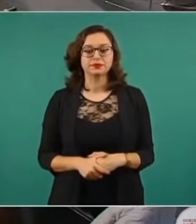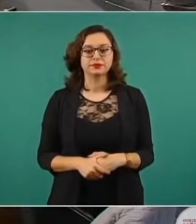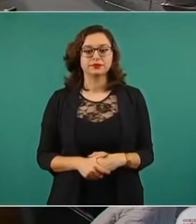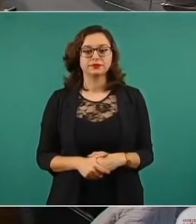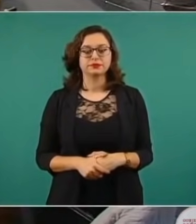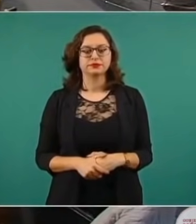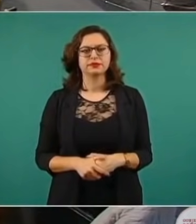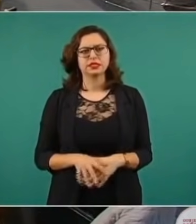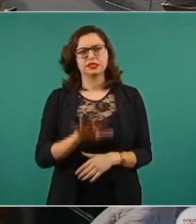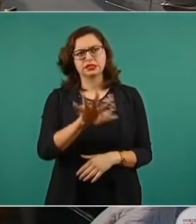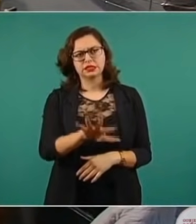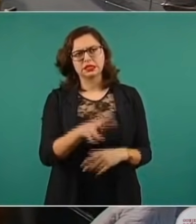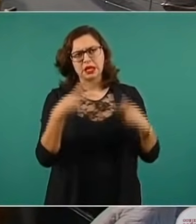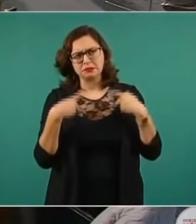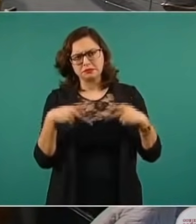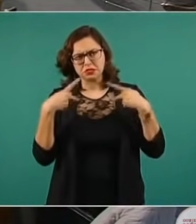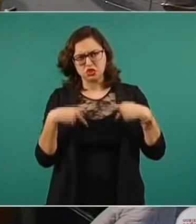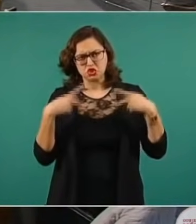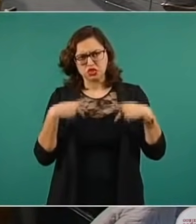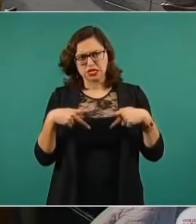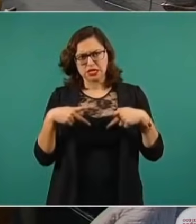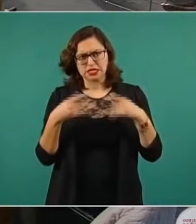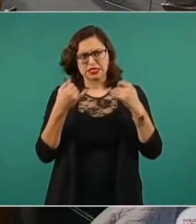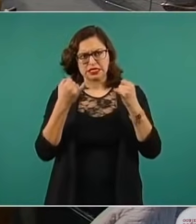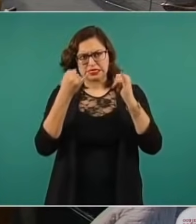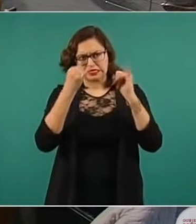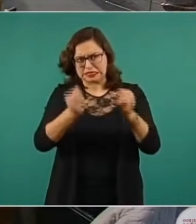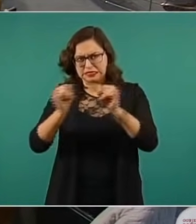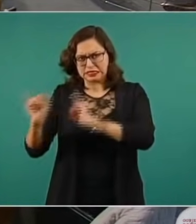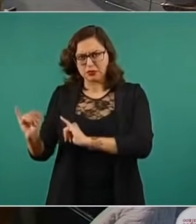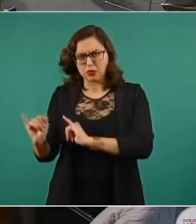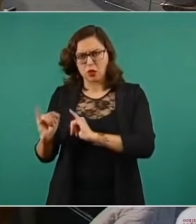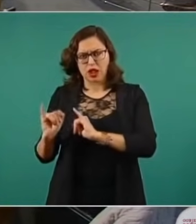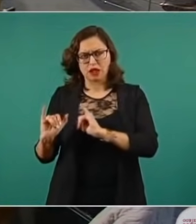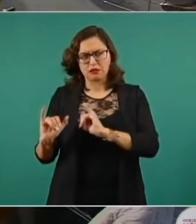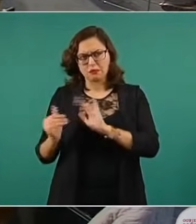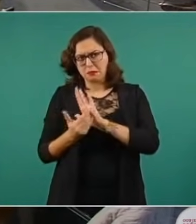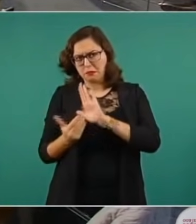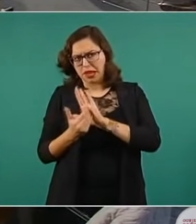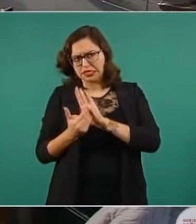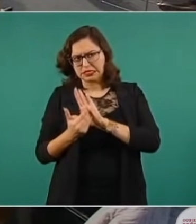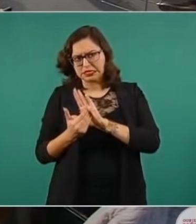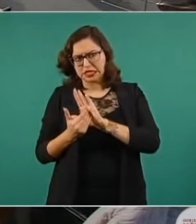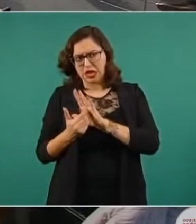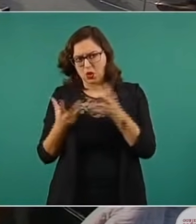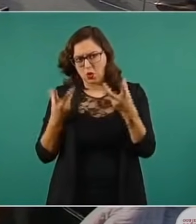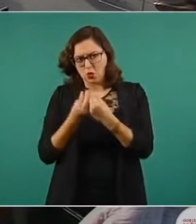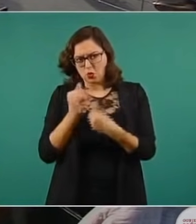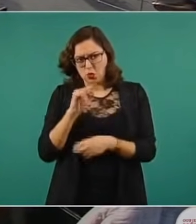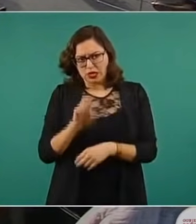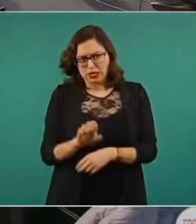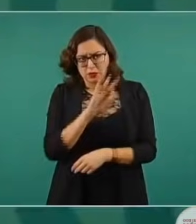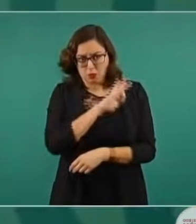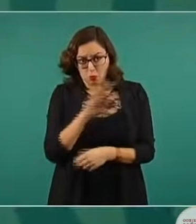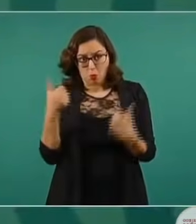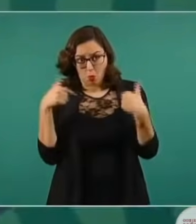de que la gente ponga casillas ciudadanas para que haya más casillas en coordinación con el INE. Pues